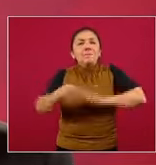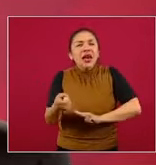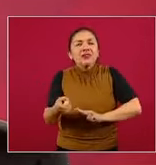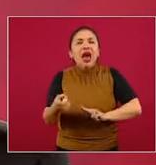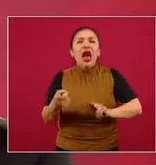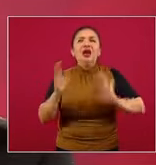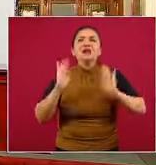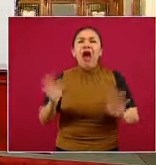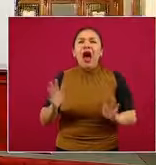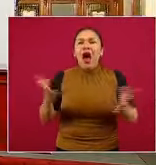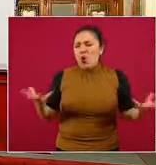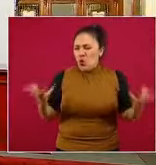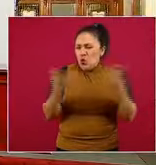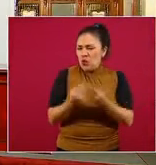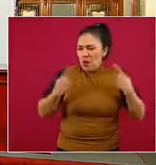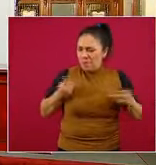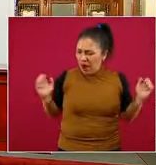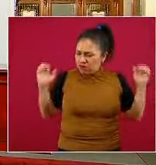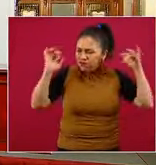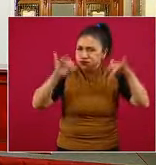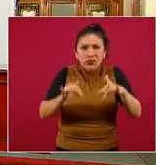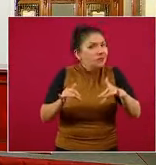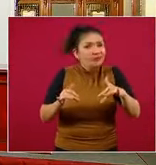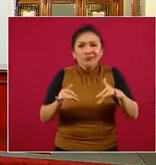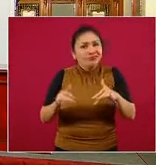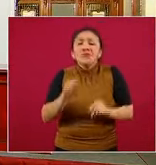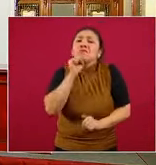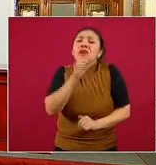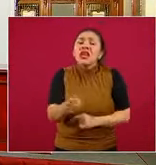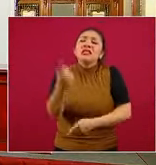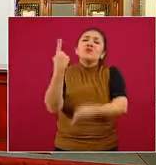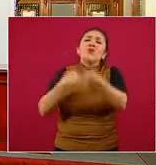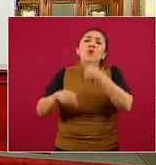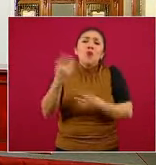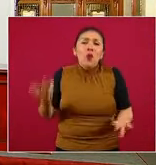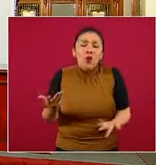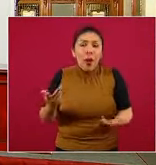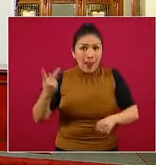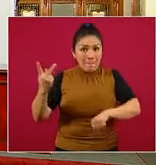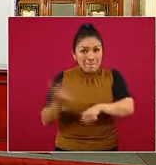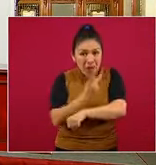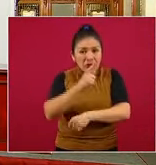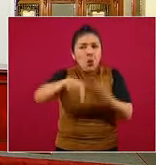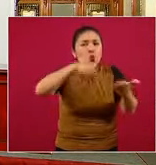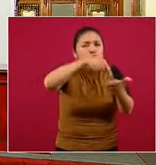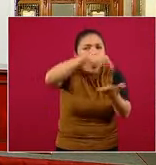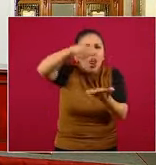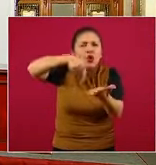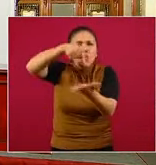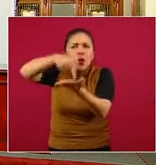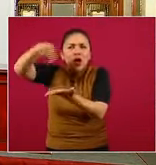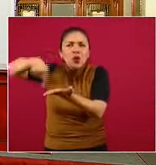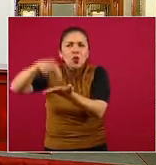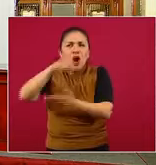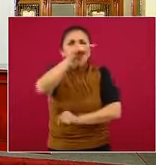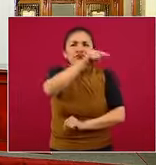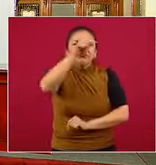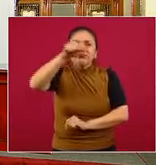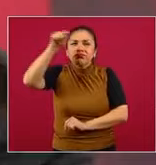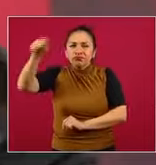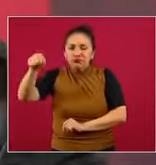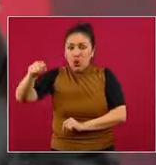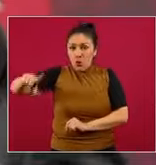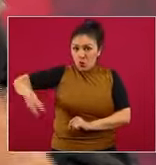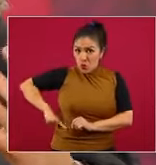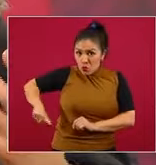tener congregaciones, porque volvemos a lo mismo. Lo que ocurre en cada lugar, en cuanto